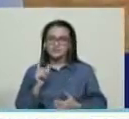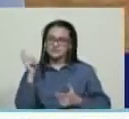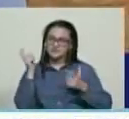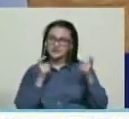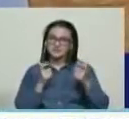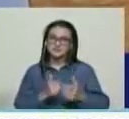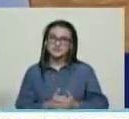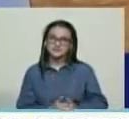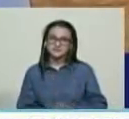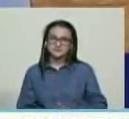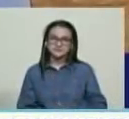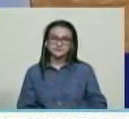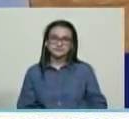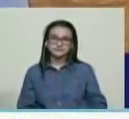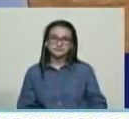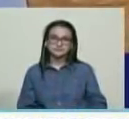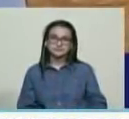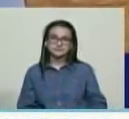Chávez.